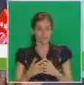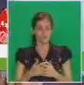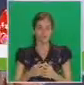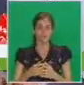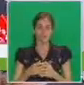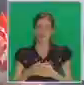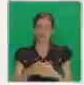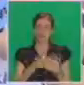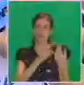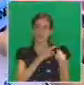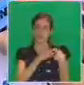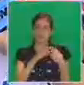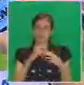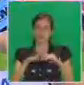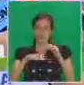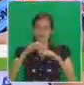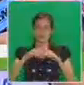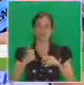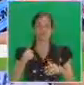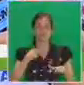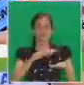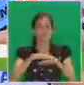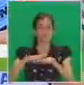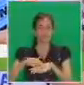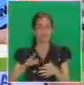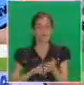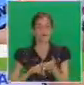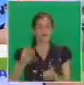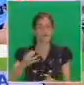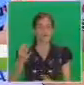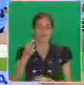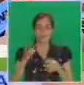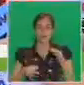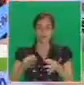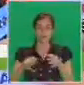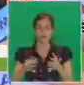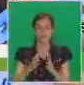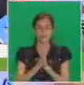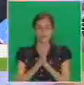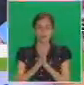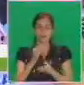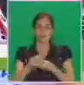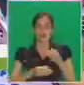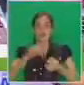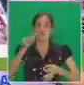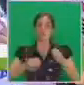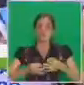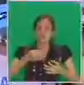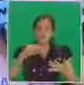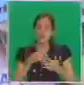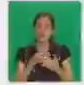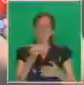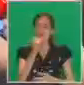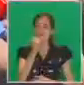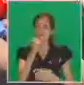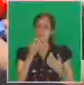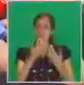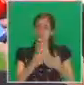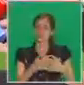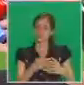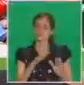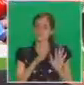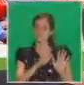que tomen conciencia. Hago un llamado a los garantes de justicia que por favor se haga justicia contra estos estafadores. Nosotros